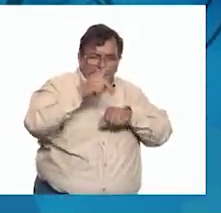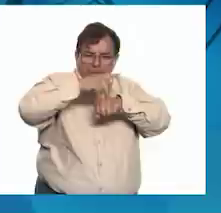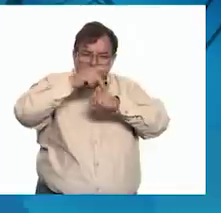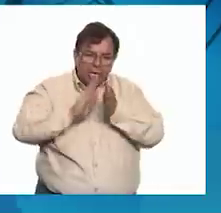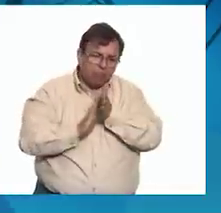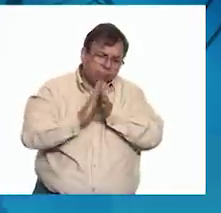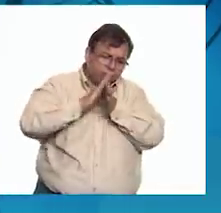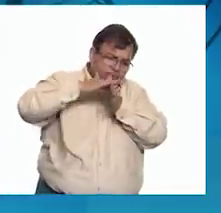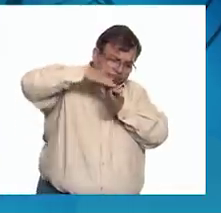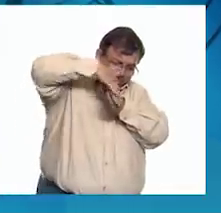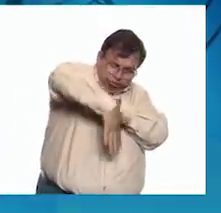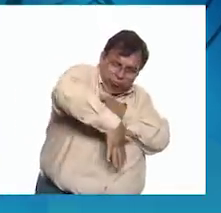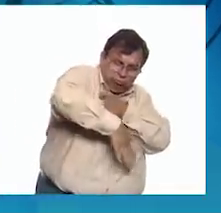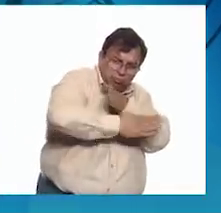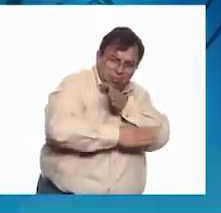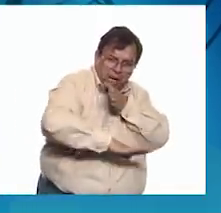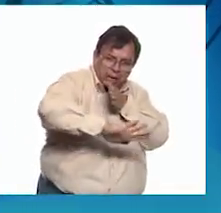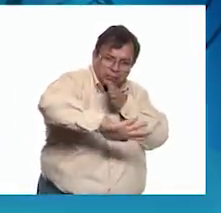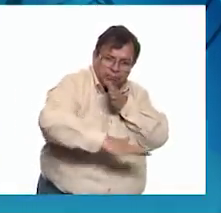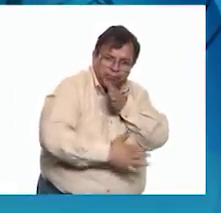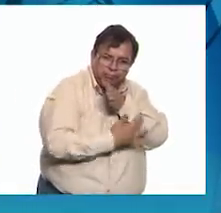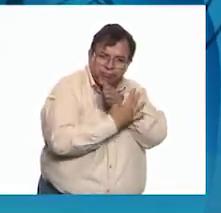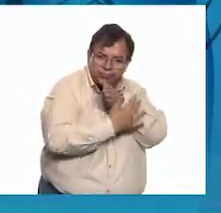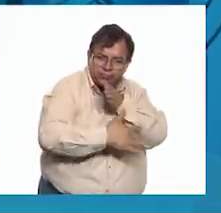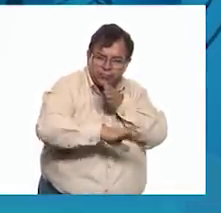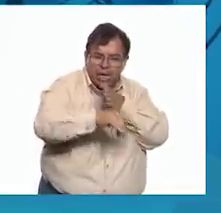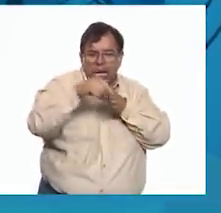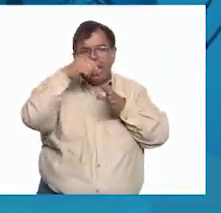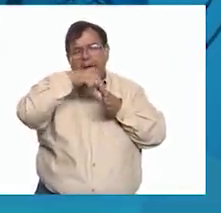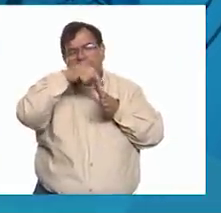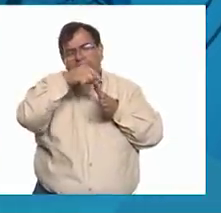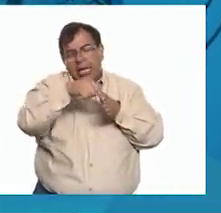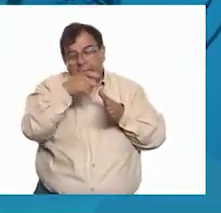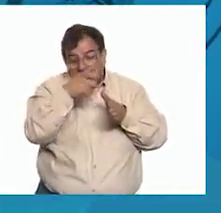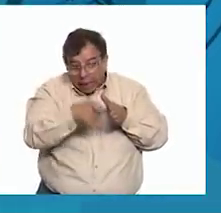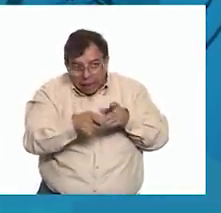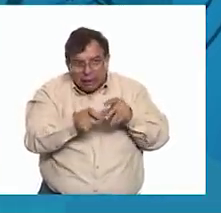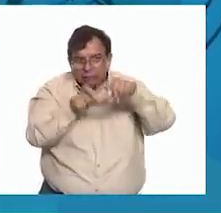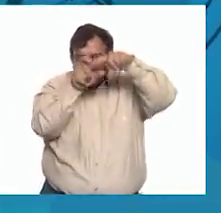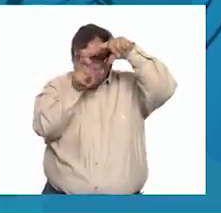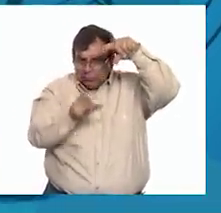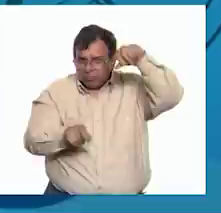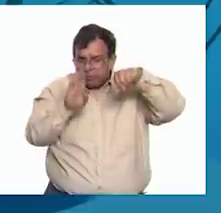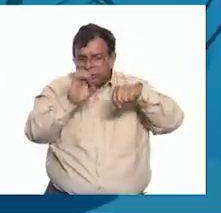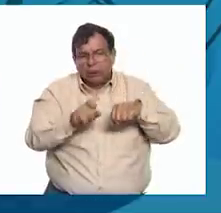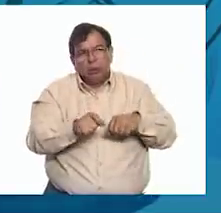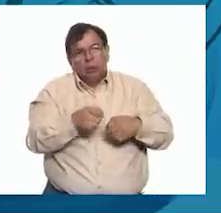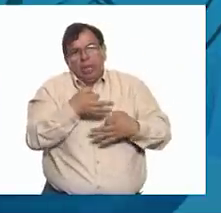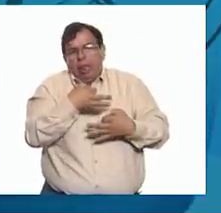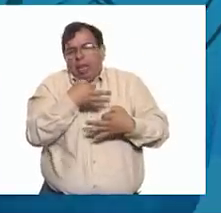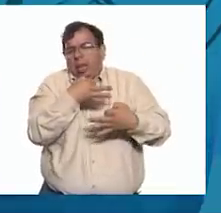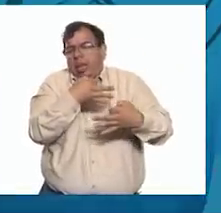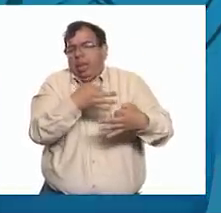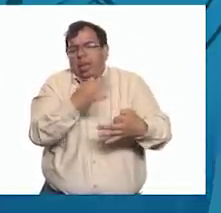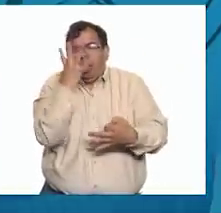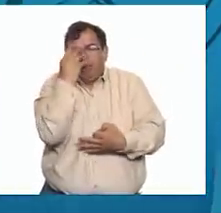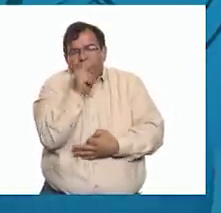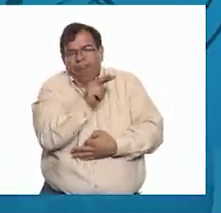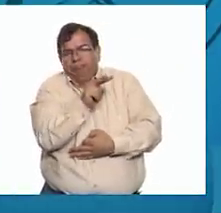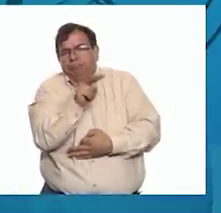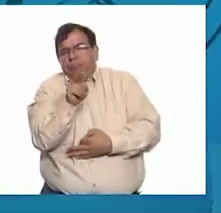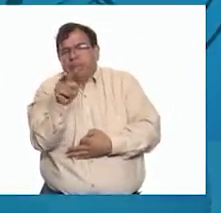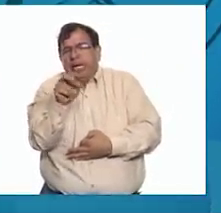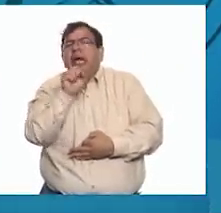lugar de costa arenosa, eso hace de esta península un lugar muy atractivo por sus paisajes y también hay lugares